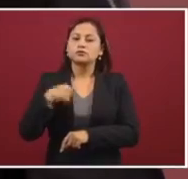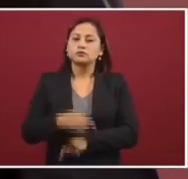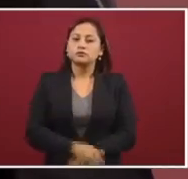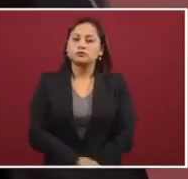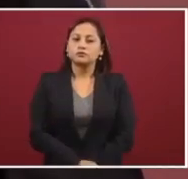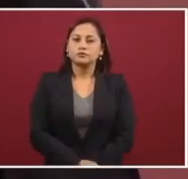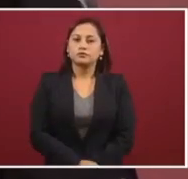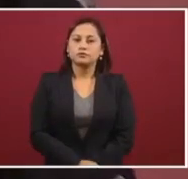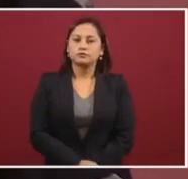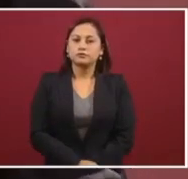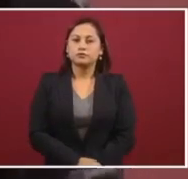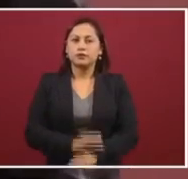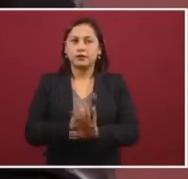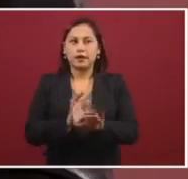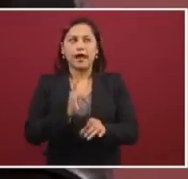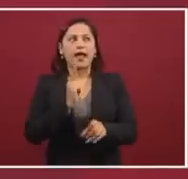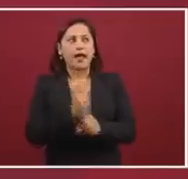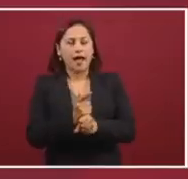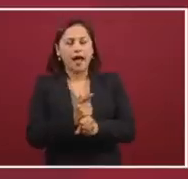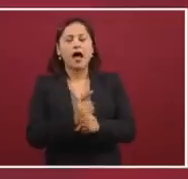hacer gestiones